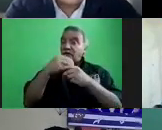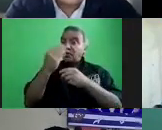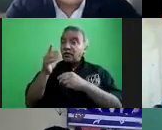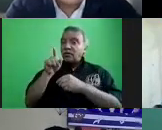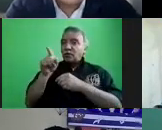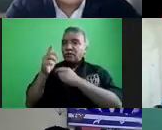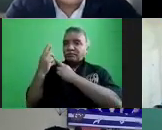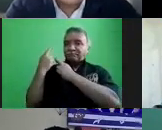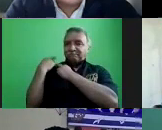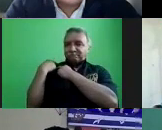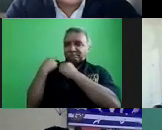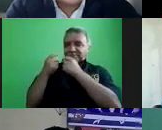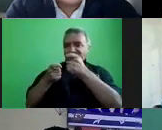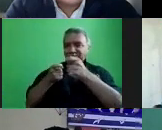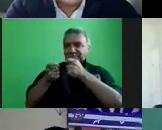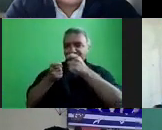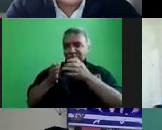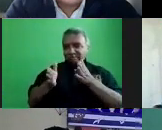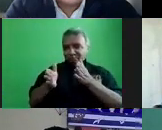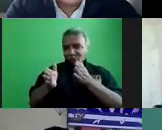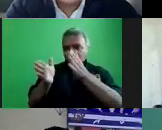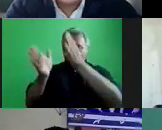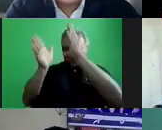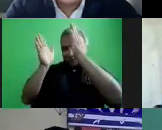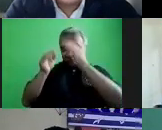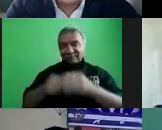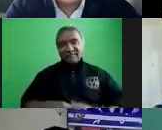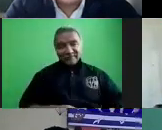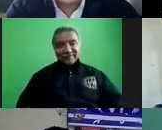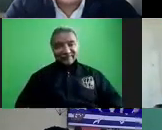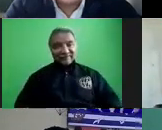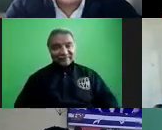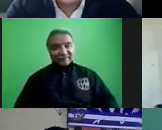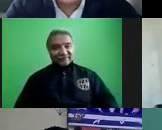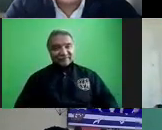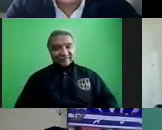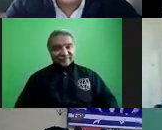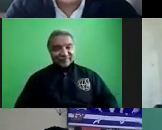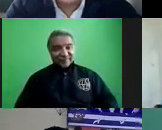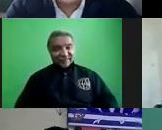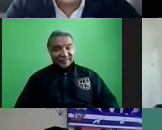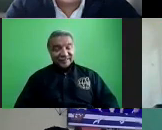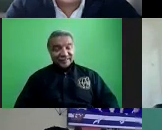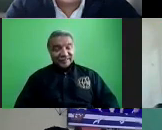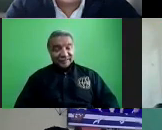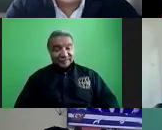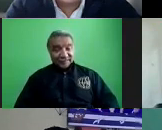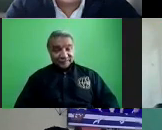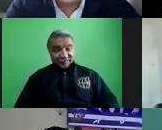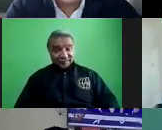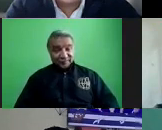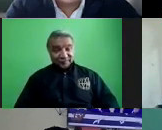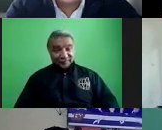bien. Algunos están fuera de la escuela de carpintería, ¿no? Entonces se fueron a buscar otro